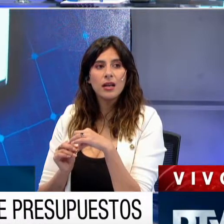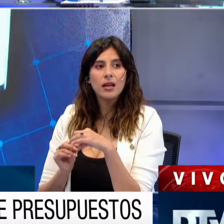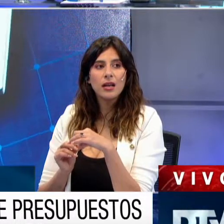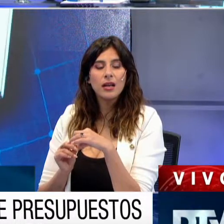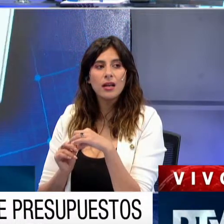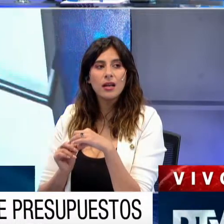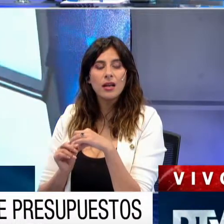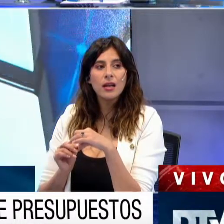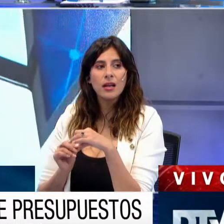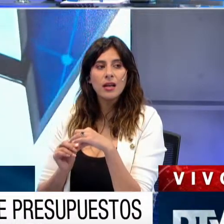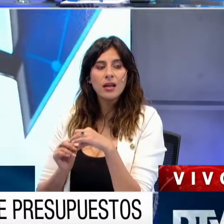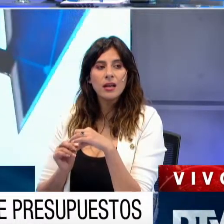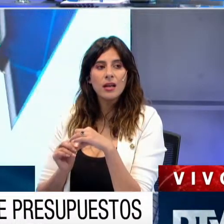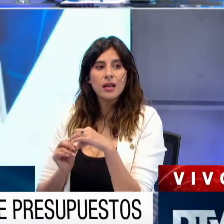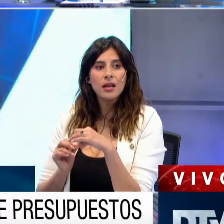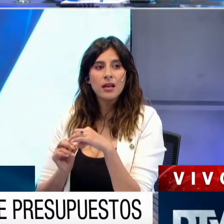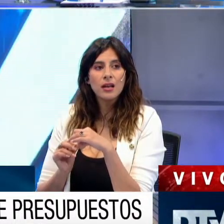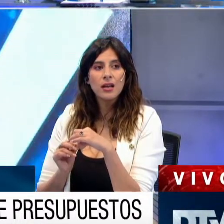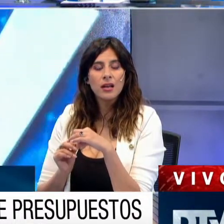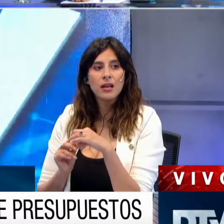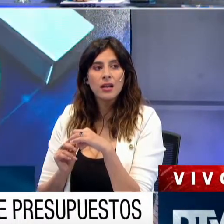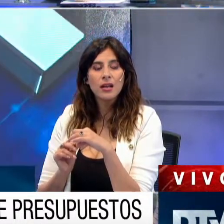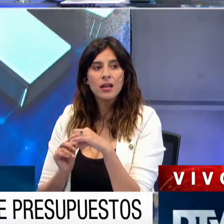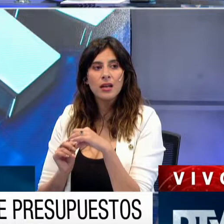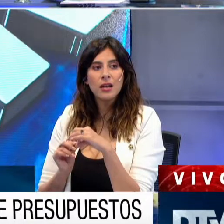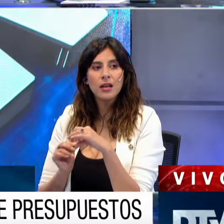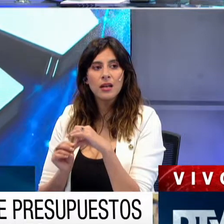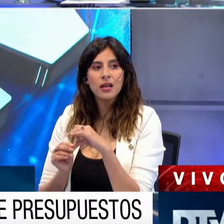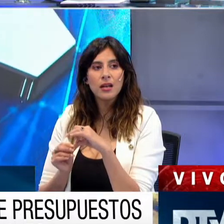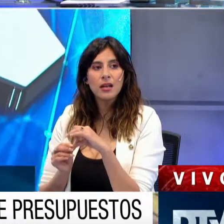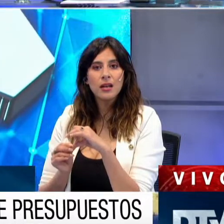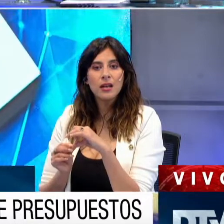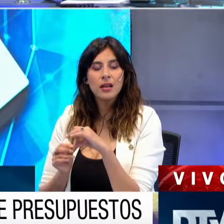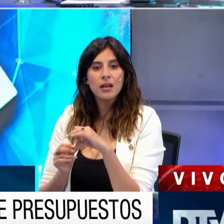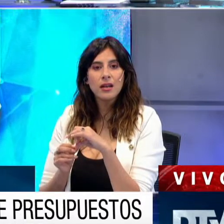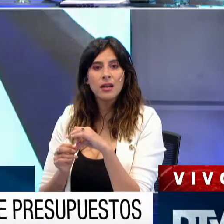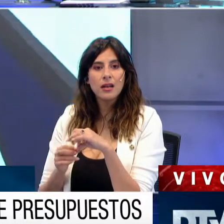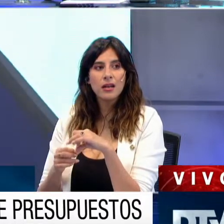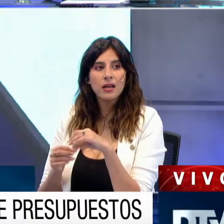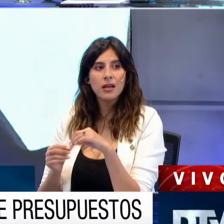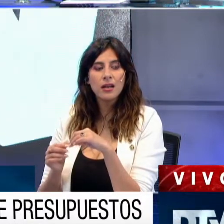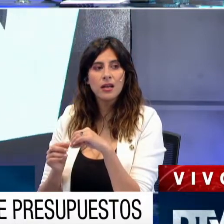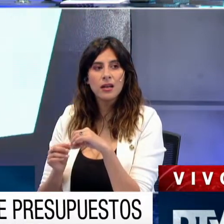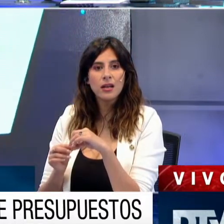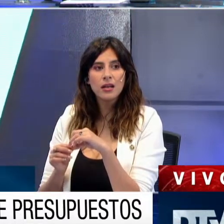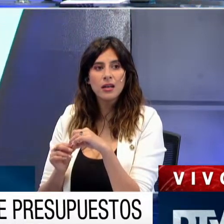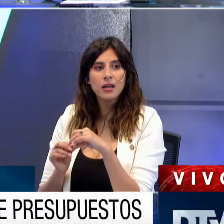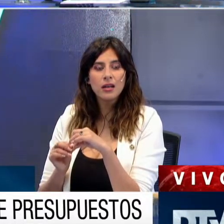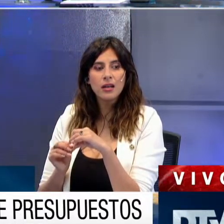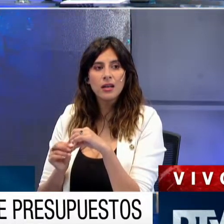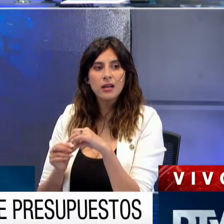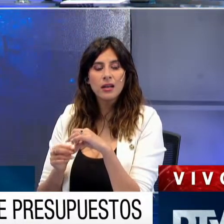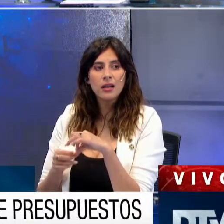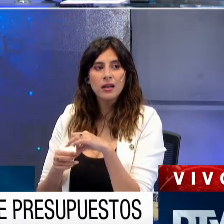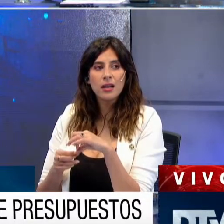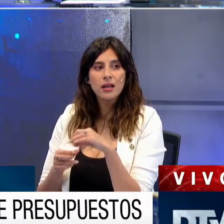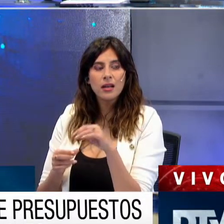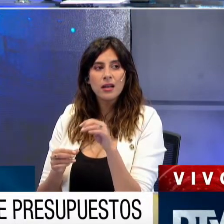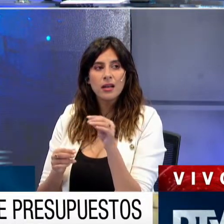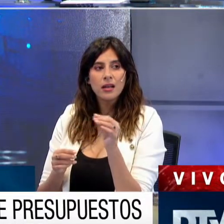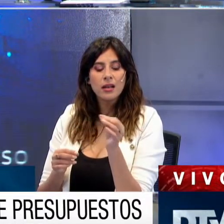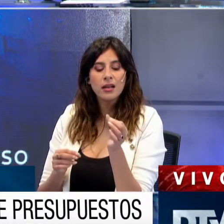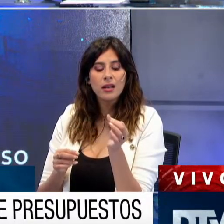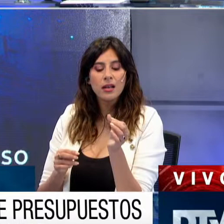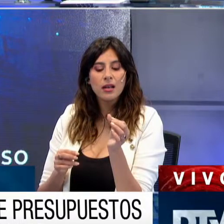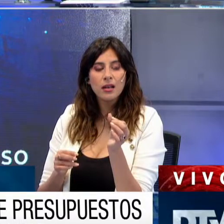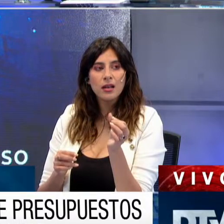para lo que vendrá en las próximas sesiones. Y también tendremos la comisión de industria a partir de las 11 de la mañana, en donde